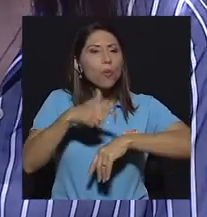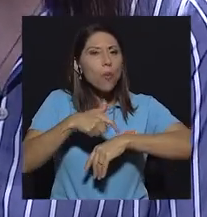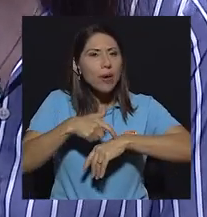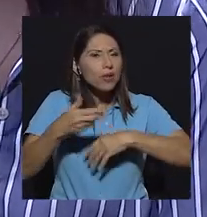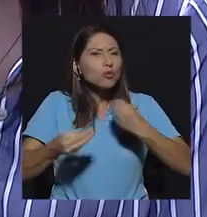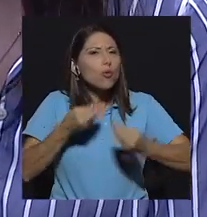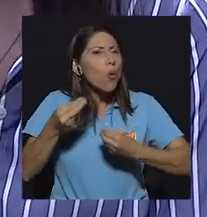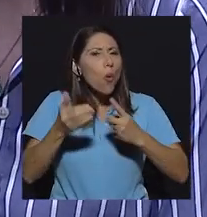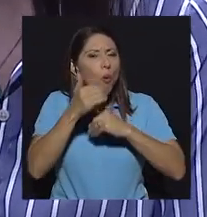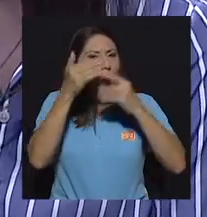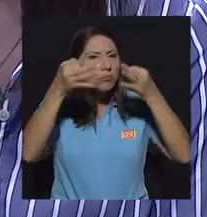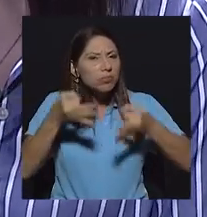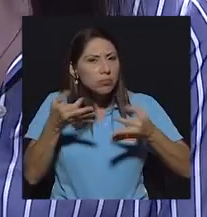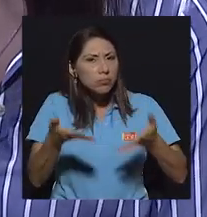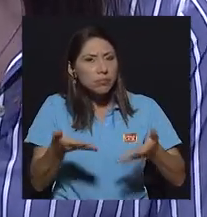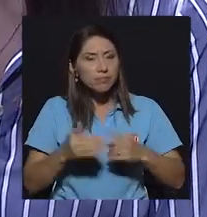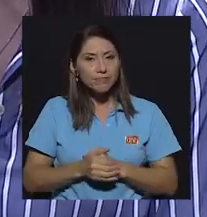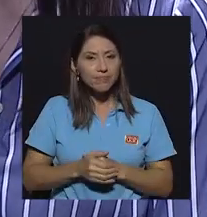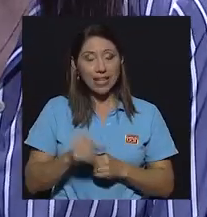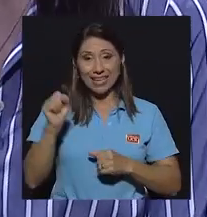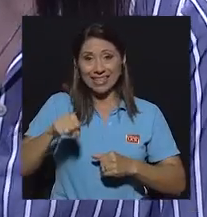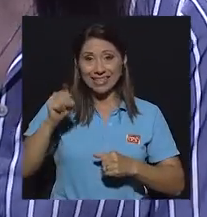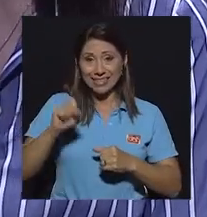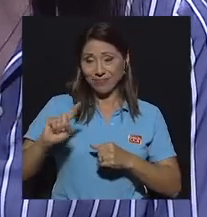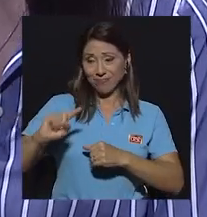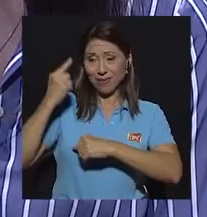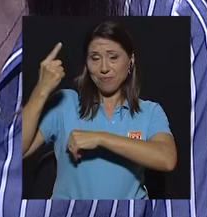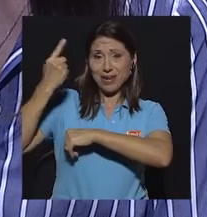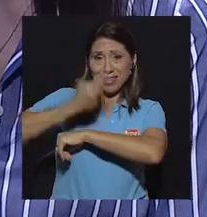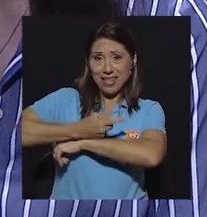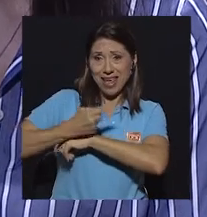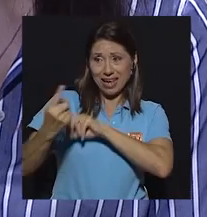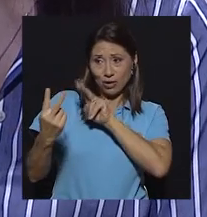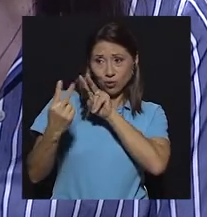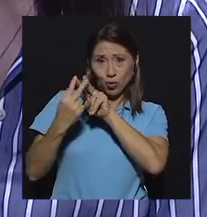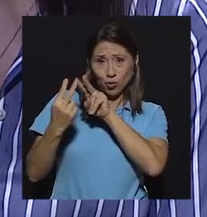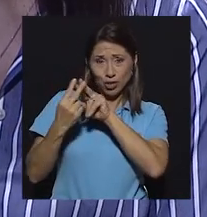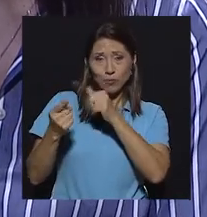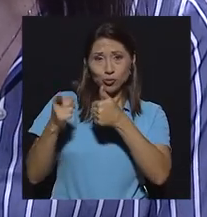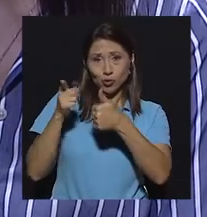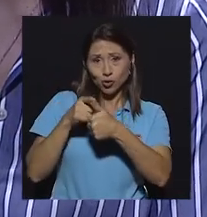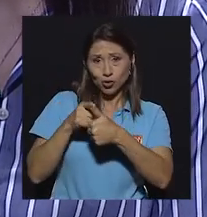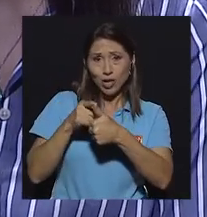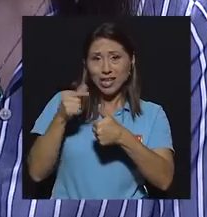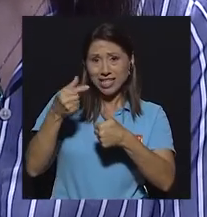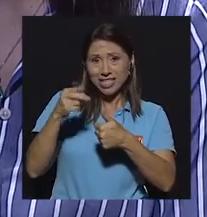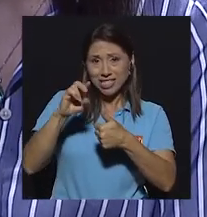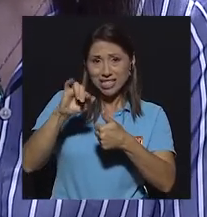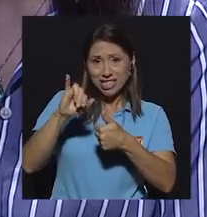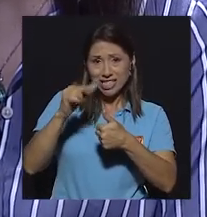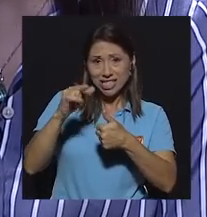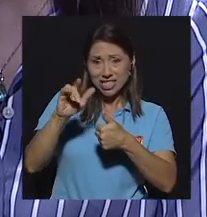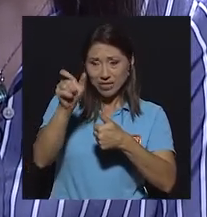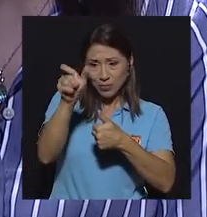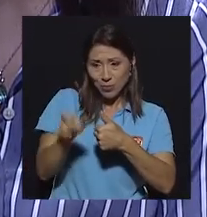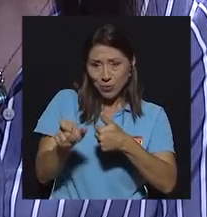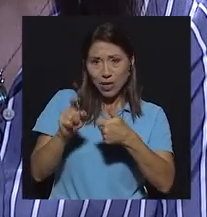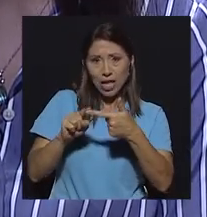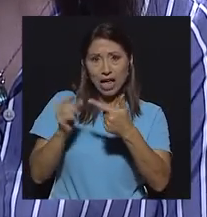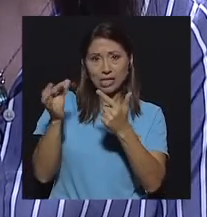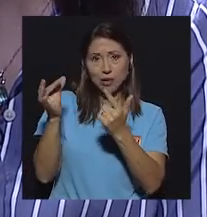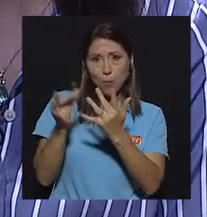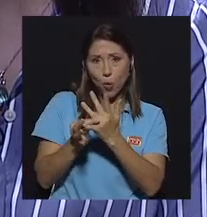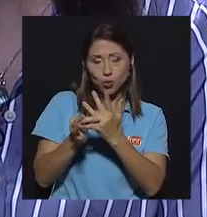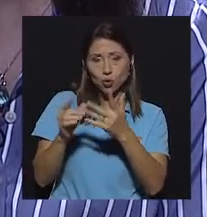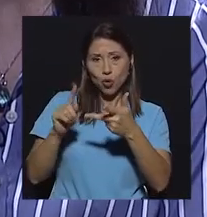cita en el doctor, ¿querés ir? Y yo, bueno, sí, yo voy. Entonces, como que empezó de una manera muy casual,